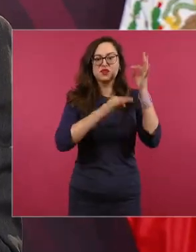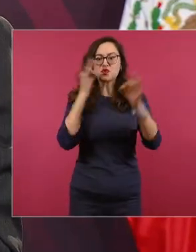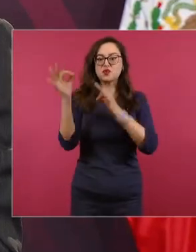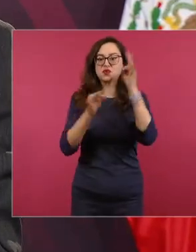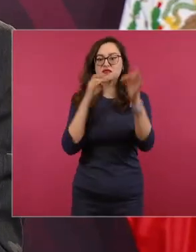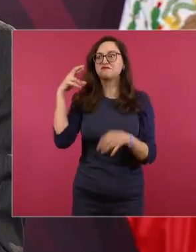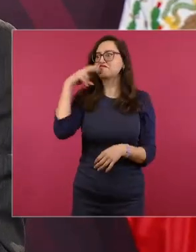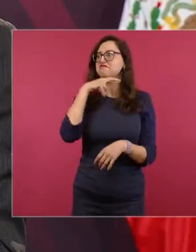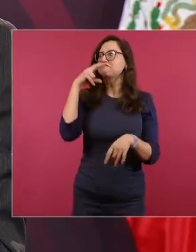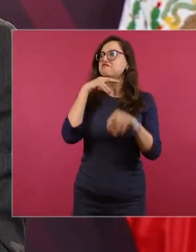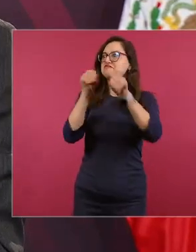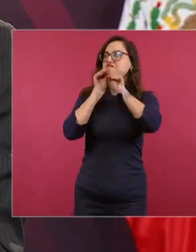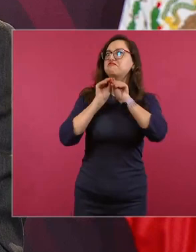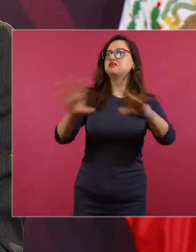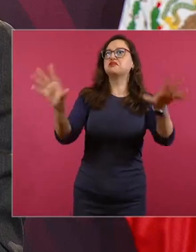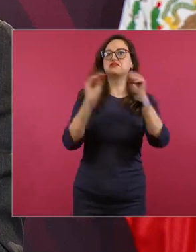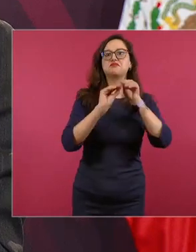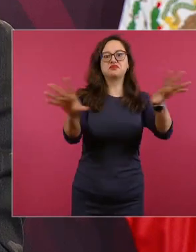Mañana